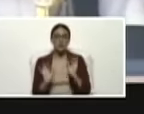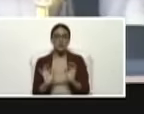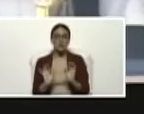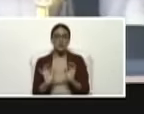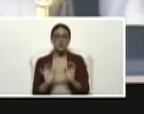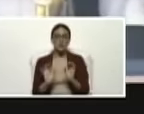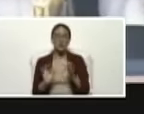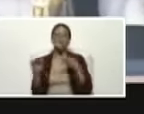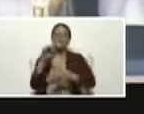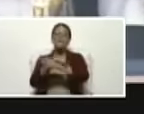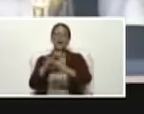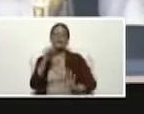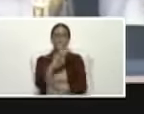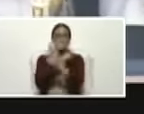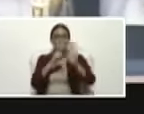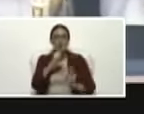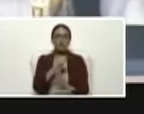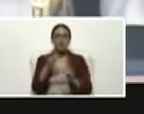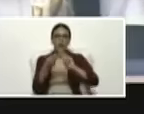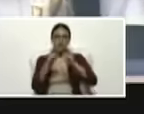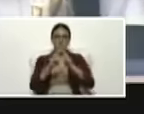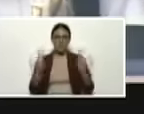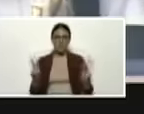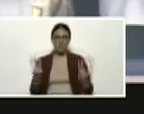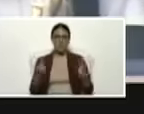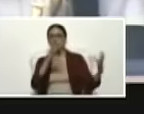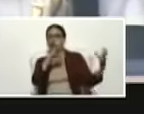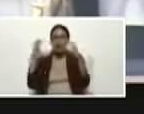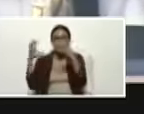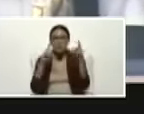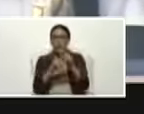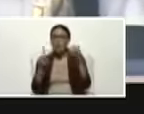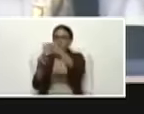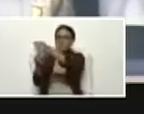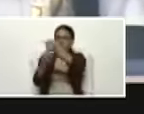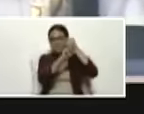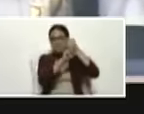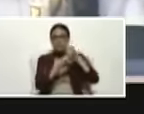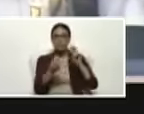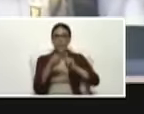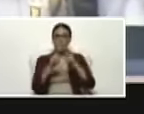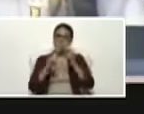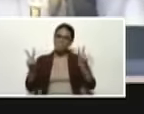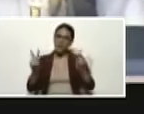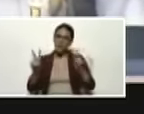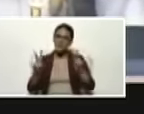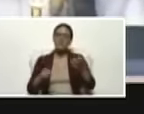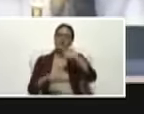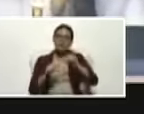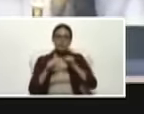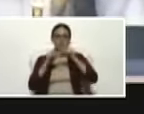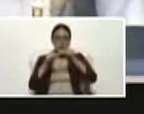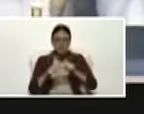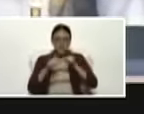para defenderla, para conquistarla, para preservarla.